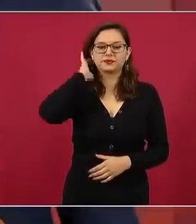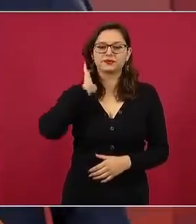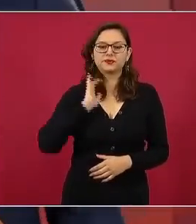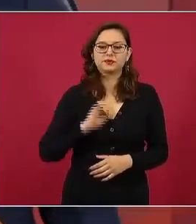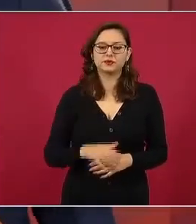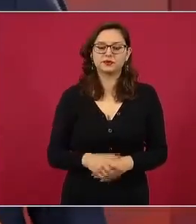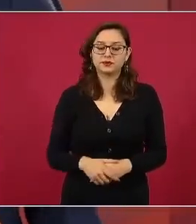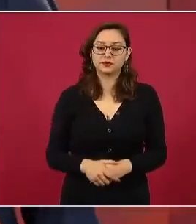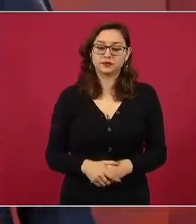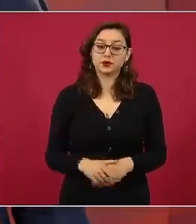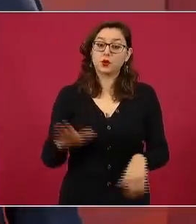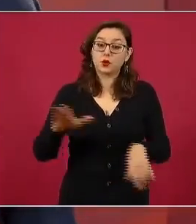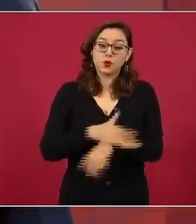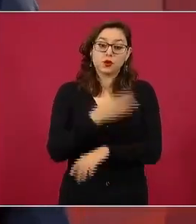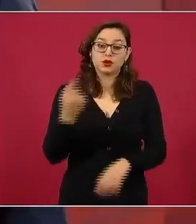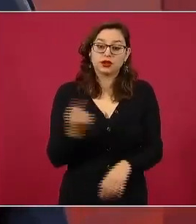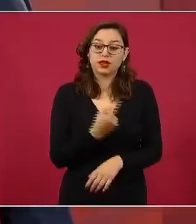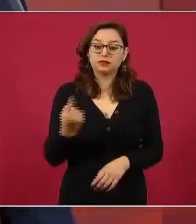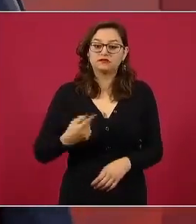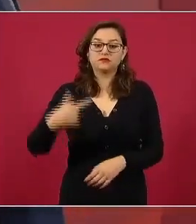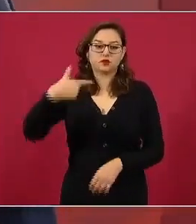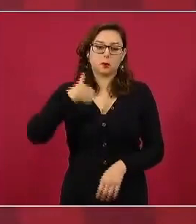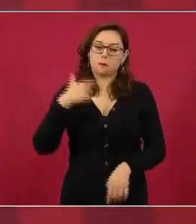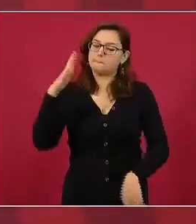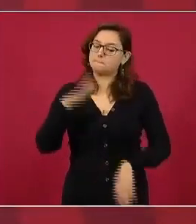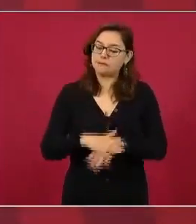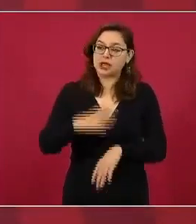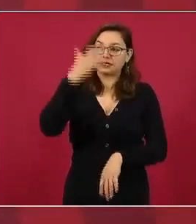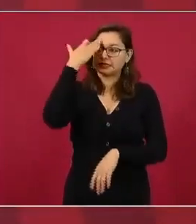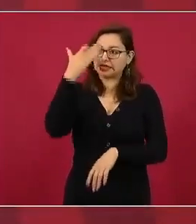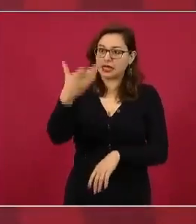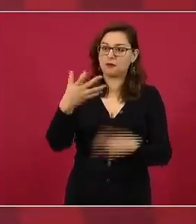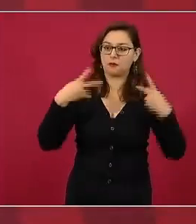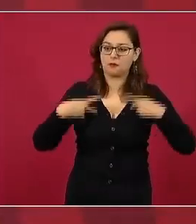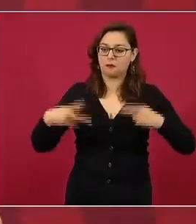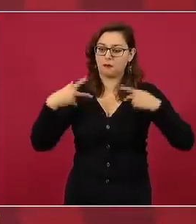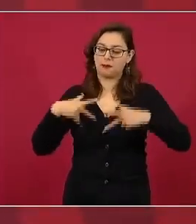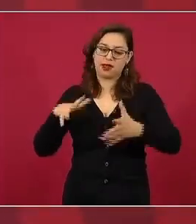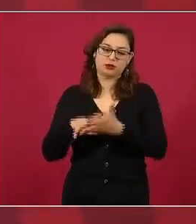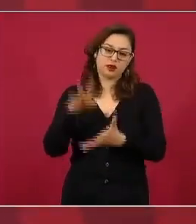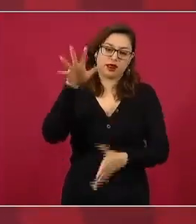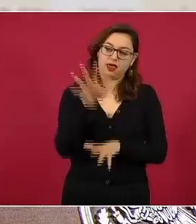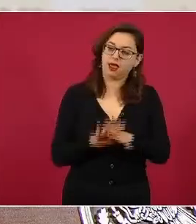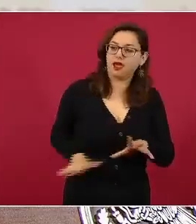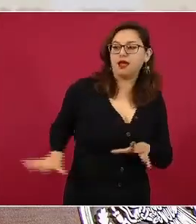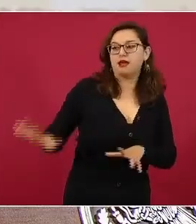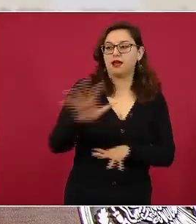más y dedico mucho más tiempo a estar informando a la mayoría del pueblo.